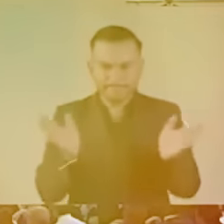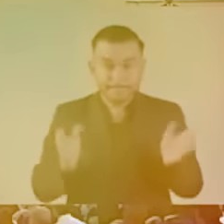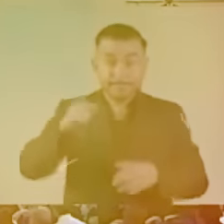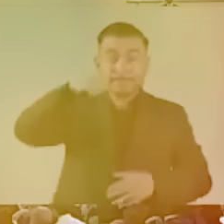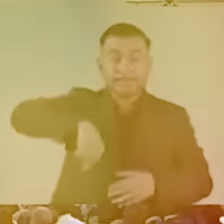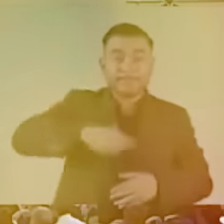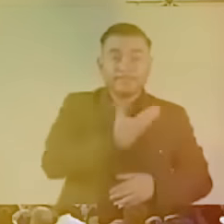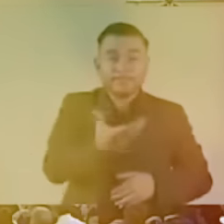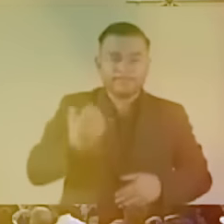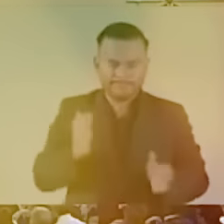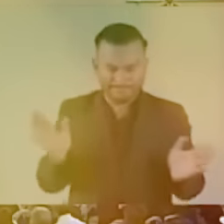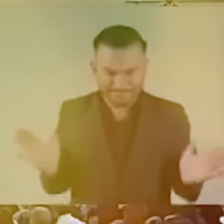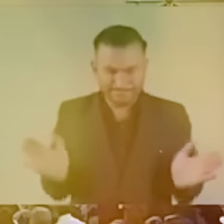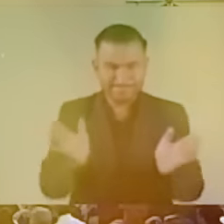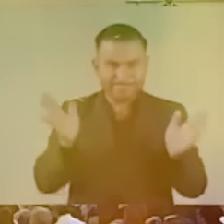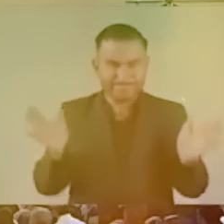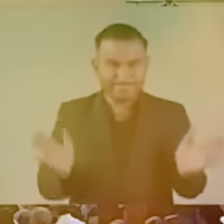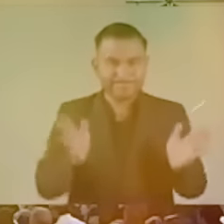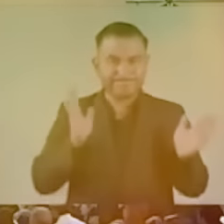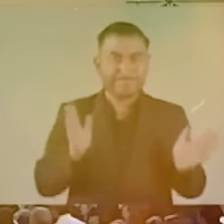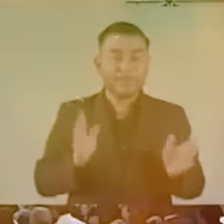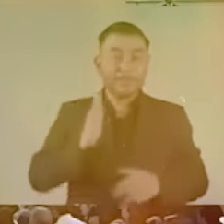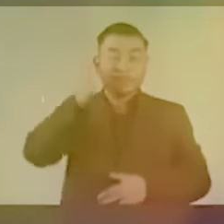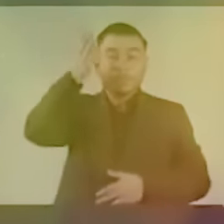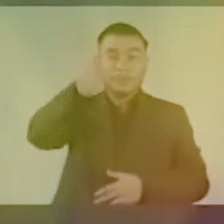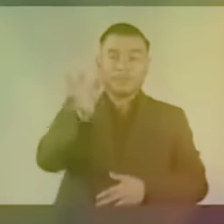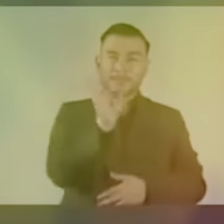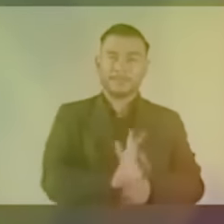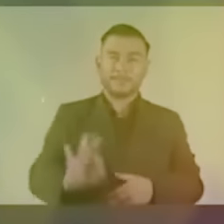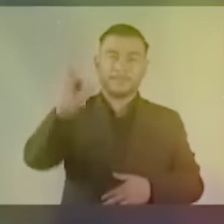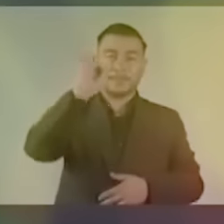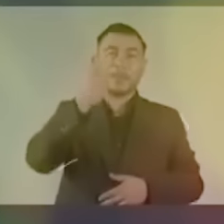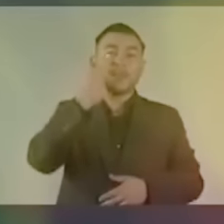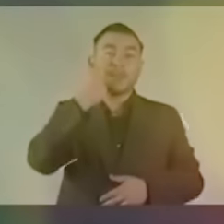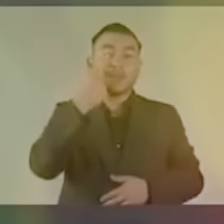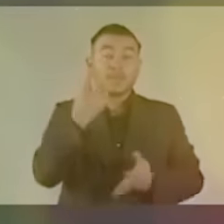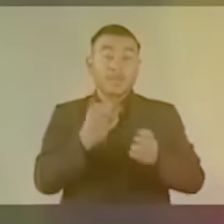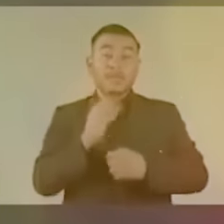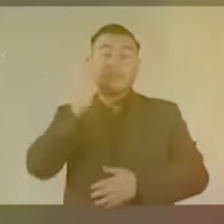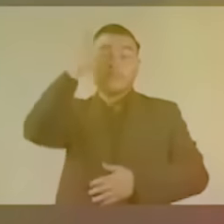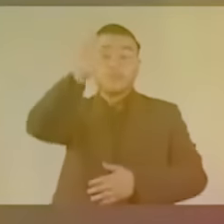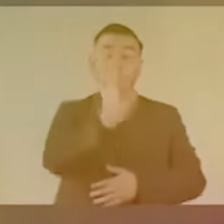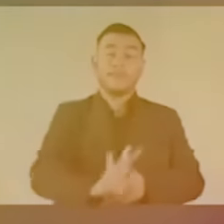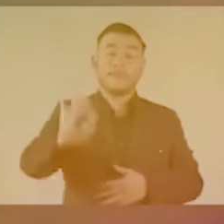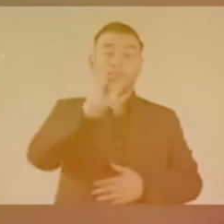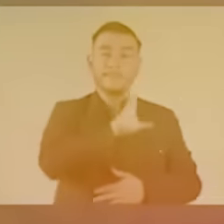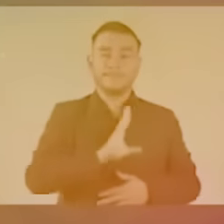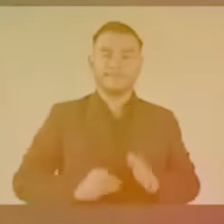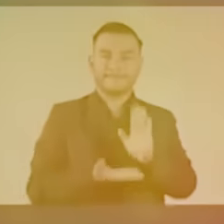en adelante todos vamos a empujar hacia adelante, vamos a empujar hacia el futuro y vamos a empujar hacia donde queremos ver nuestro país.